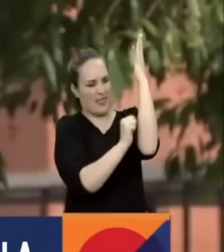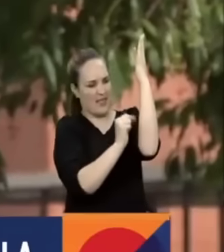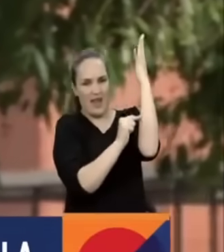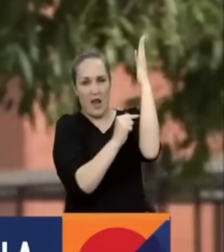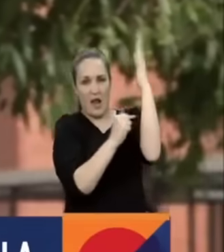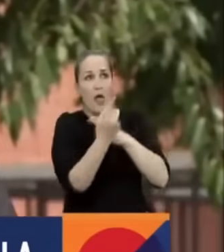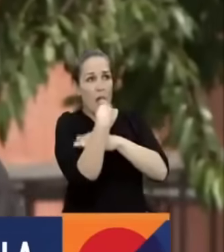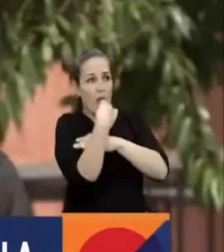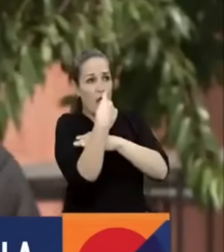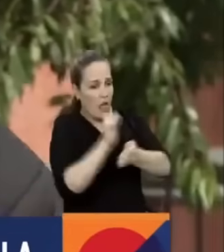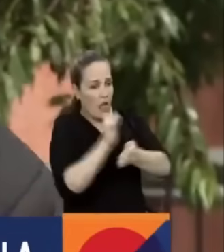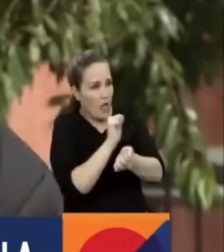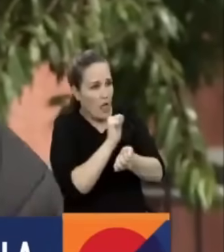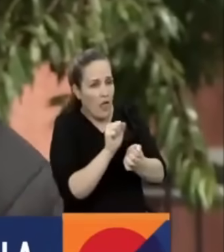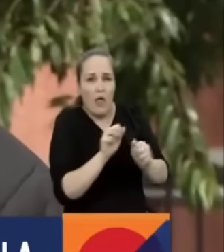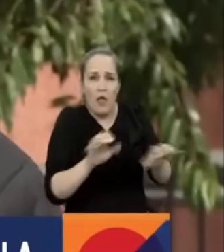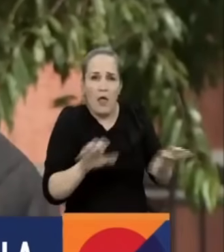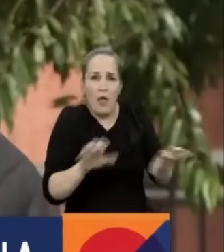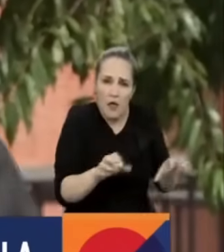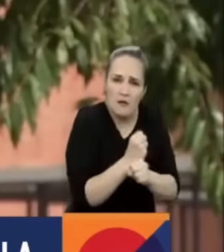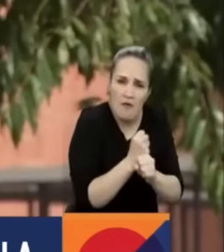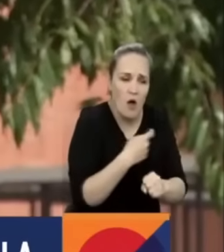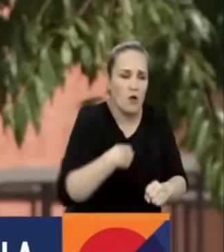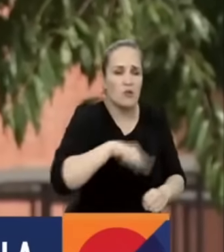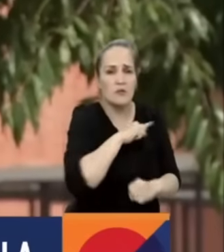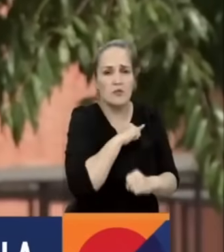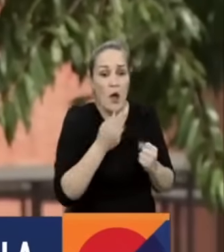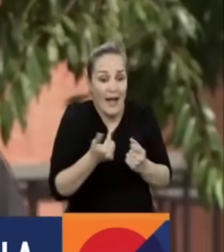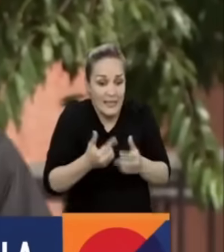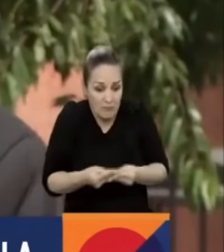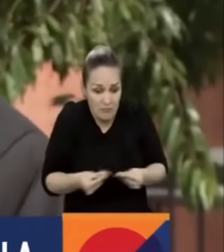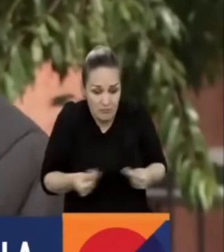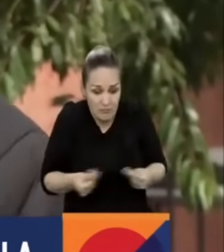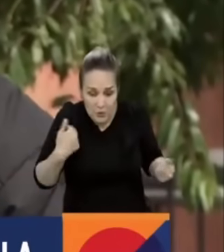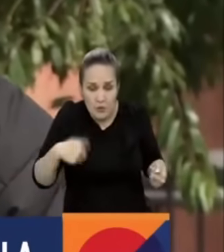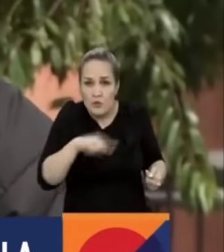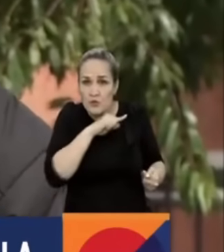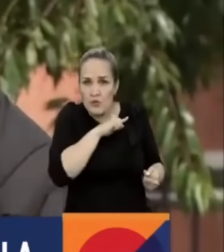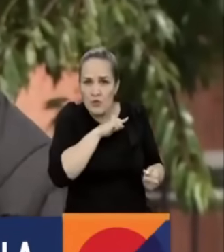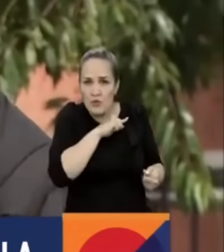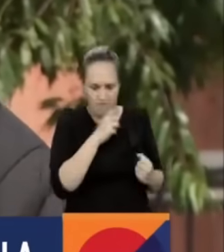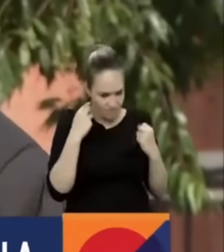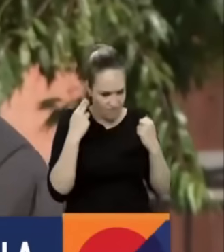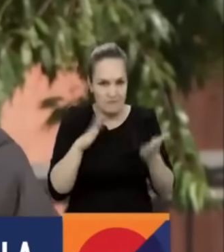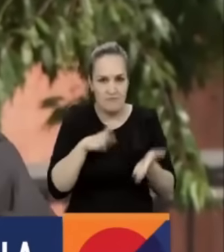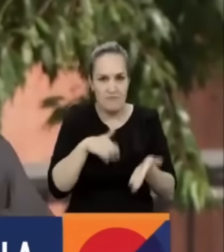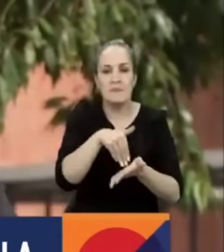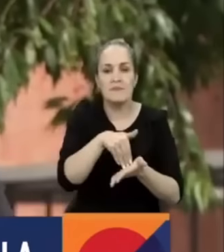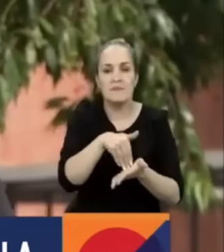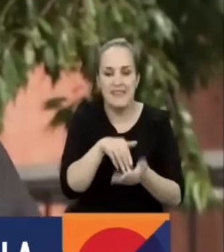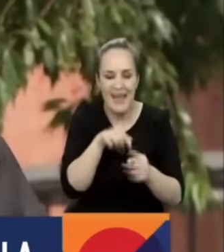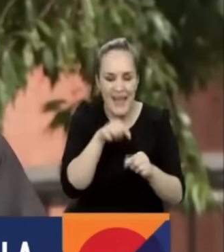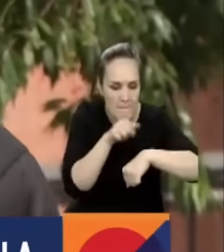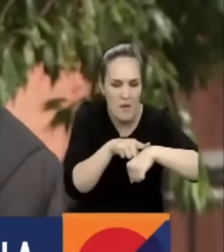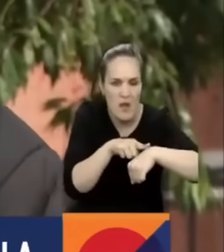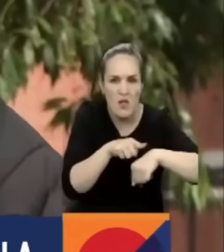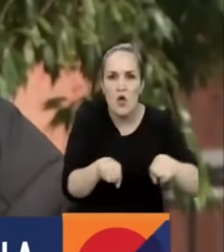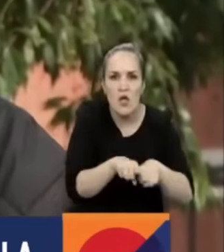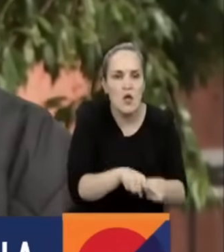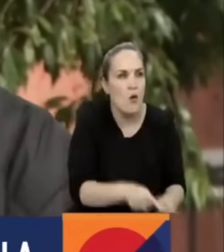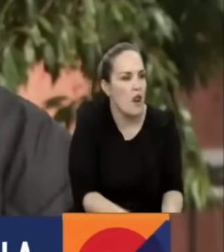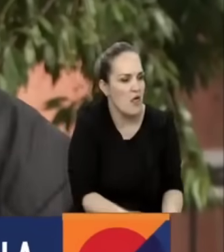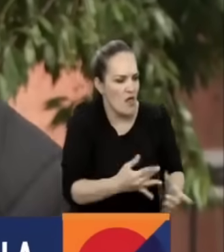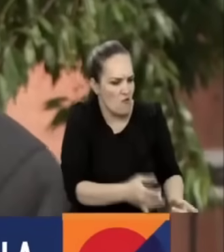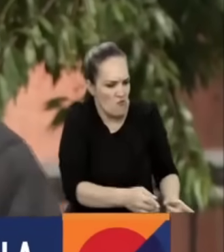pues nuestro pueblo. Entonces, a base de eso, pues eso fue como esa fuerza, ese pilar